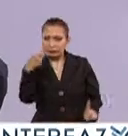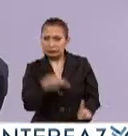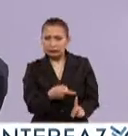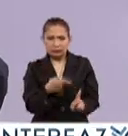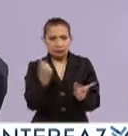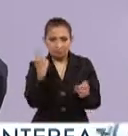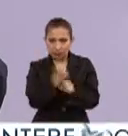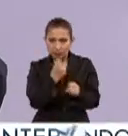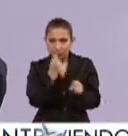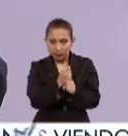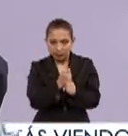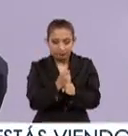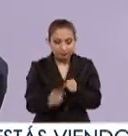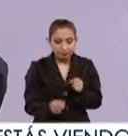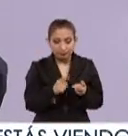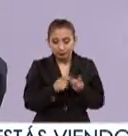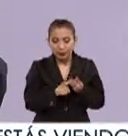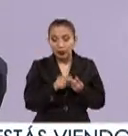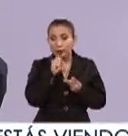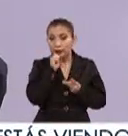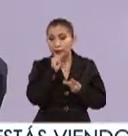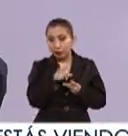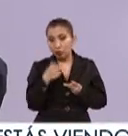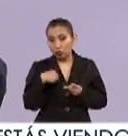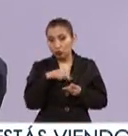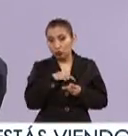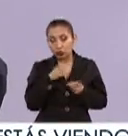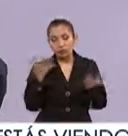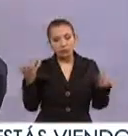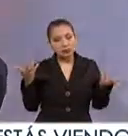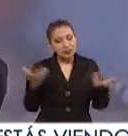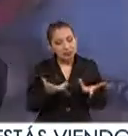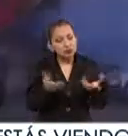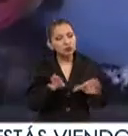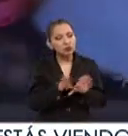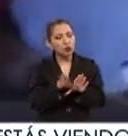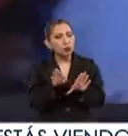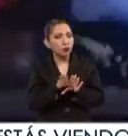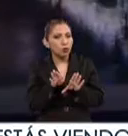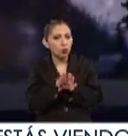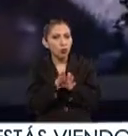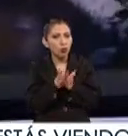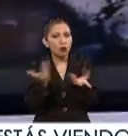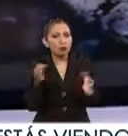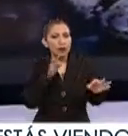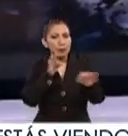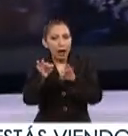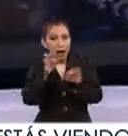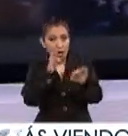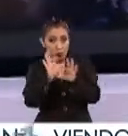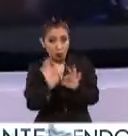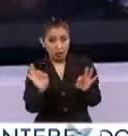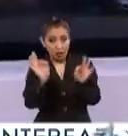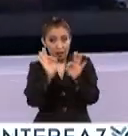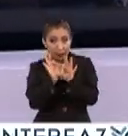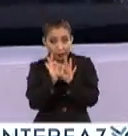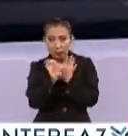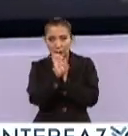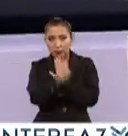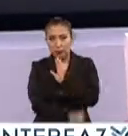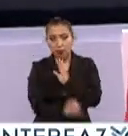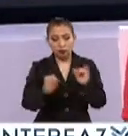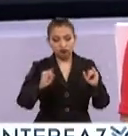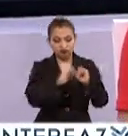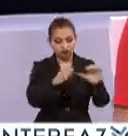elemento primordial. Además de ello, hemos ido creando ciertas líneas de trabajo que son muy importantes. Por ejemplo,